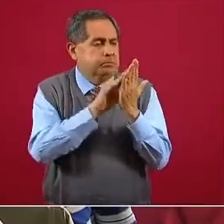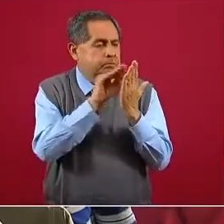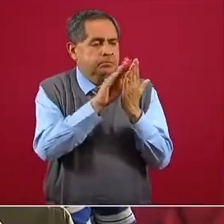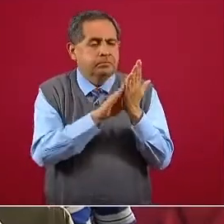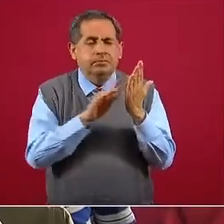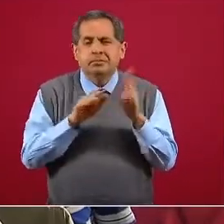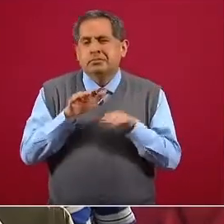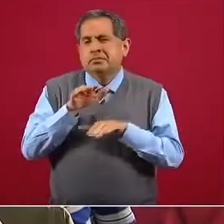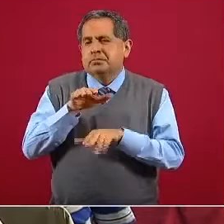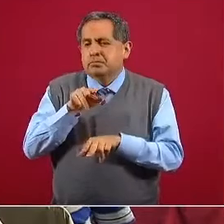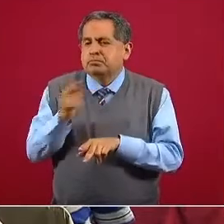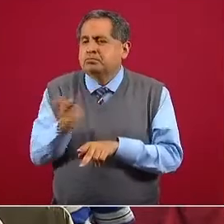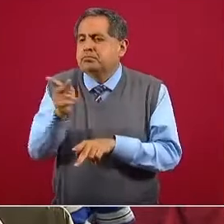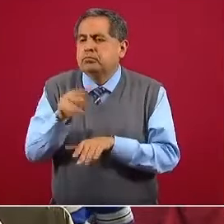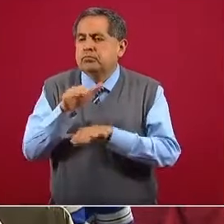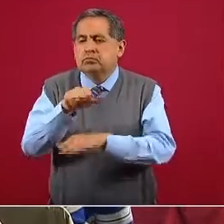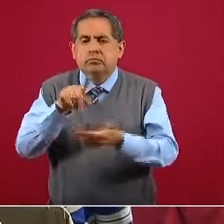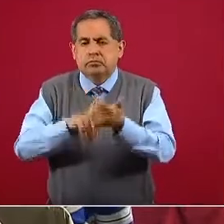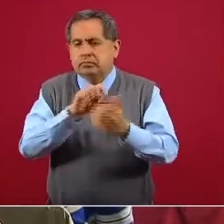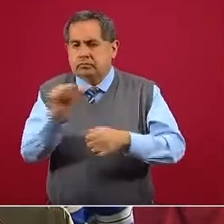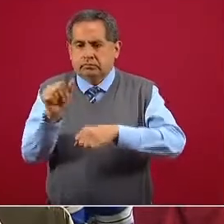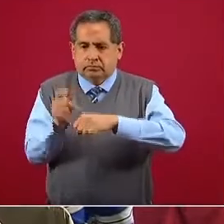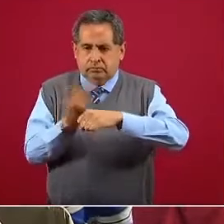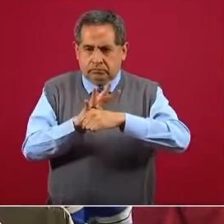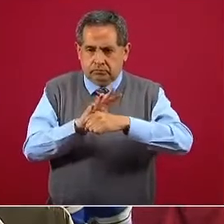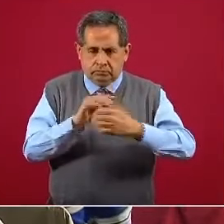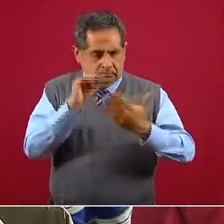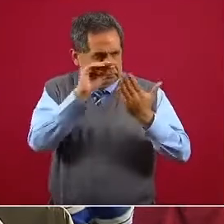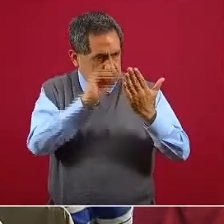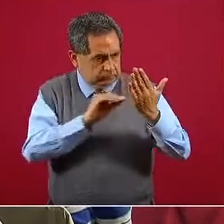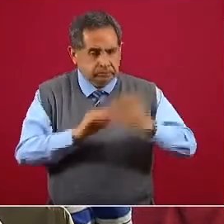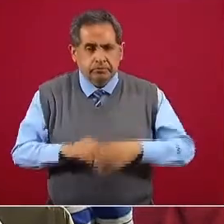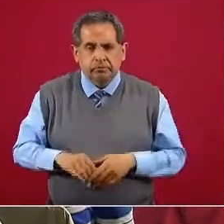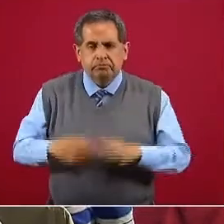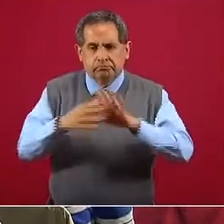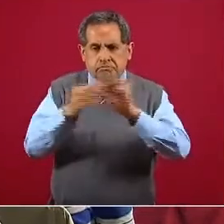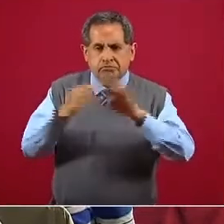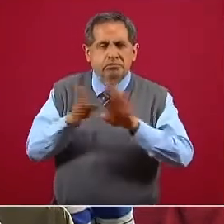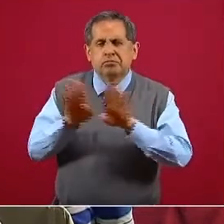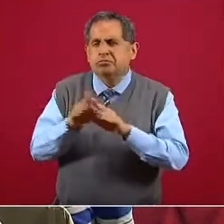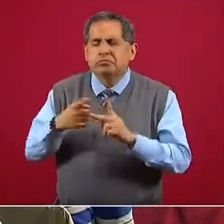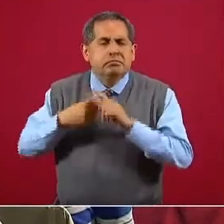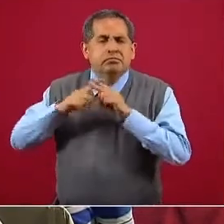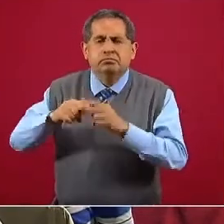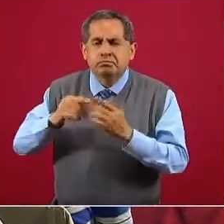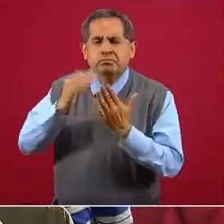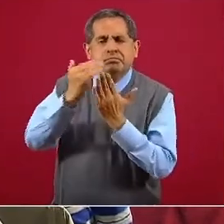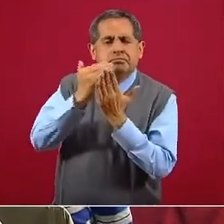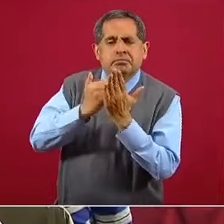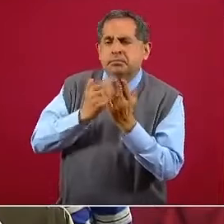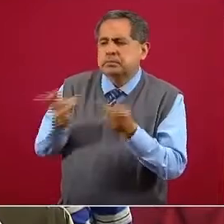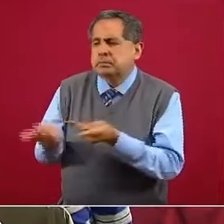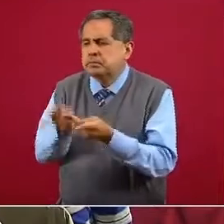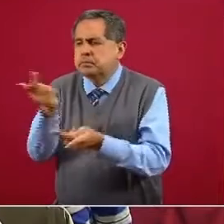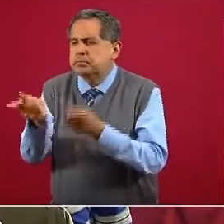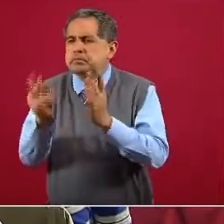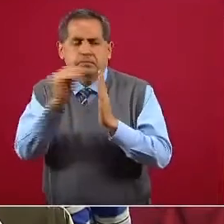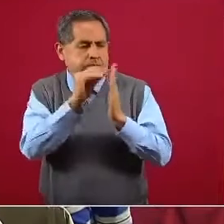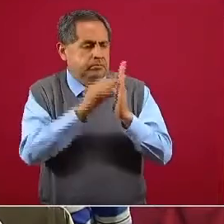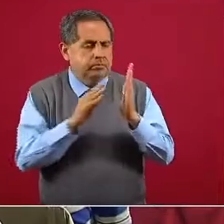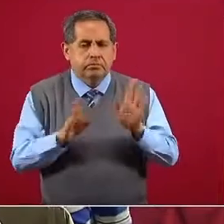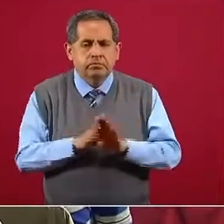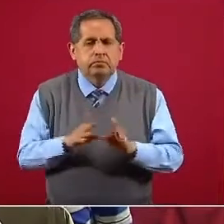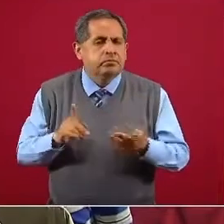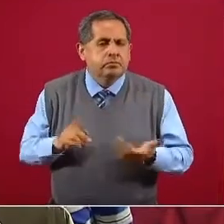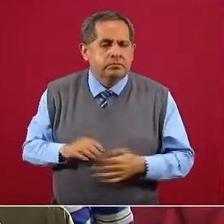COVID. De manera muy rápida, les voy a mencionar los antecedentes de esta encuesta. La Encuesta Nacional